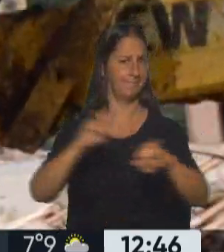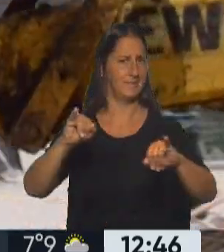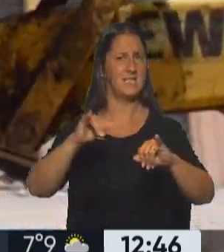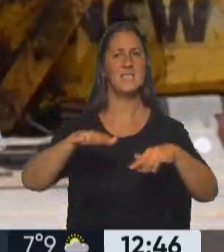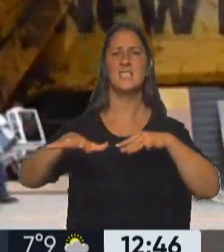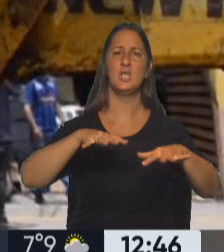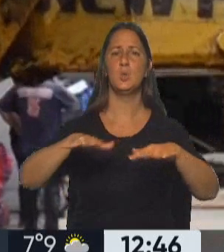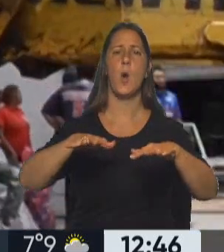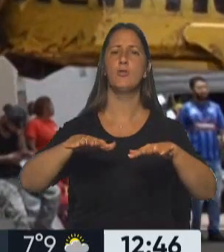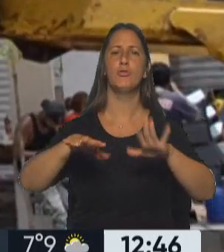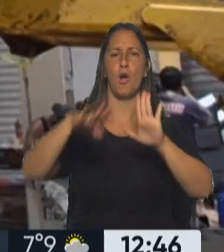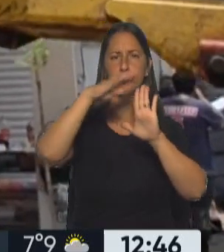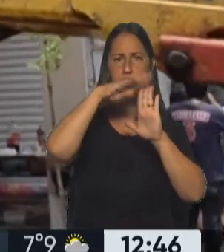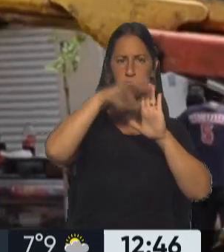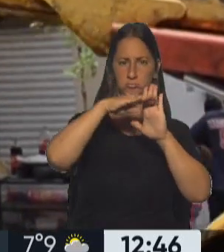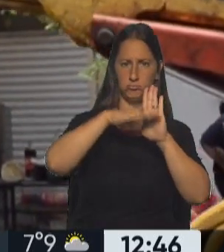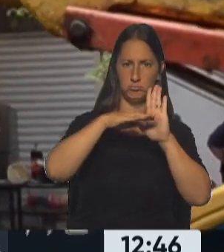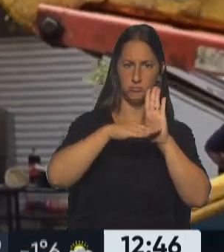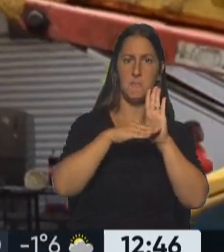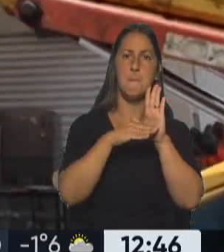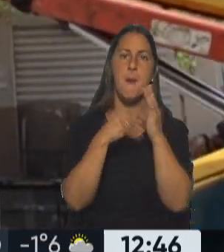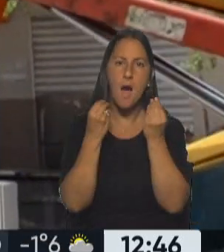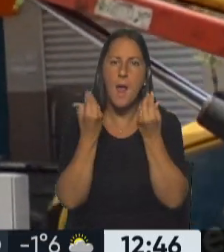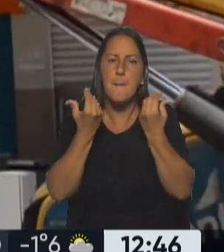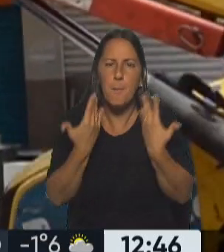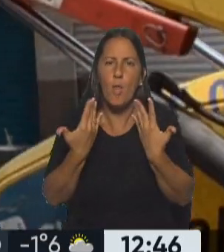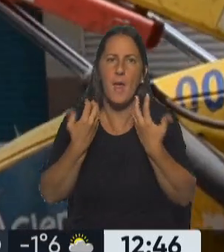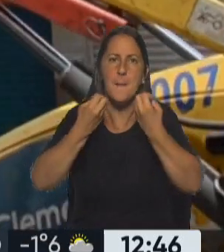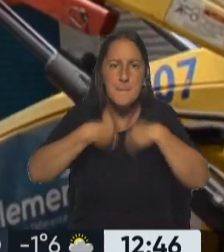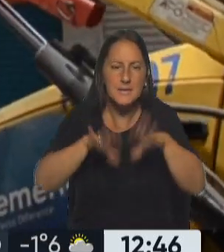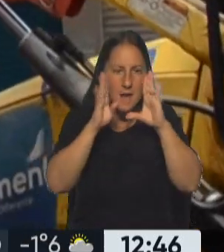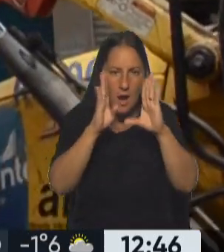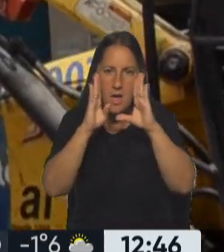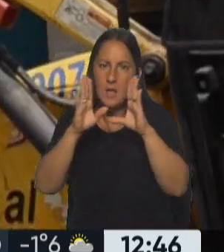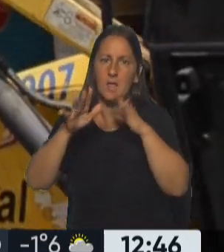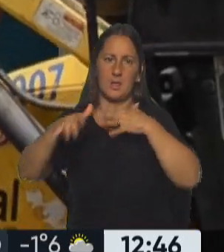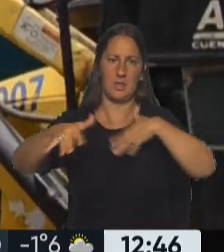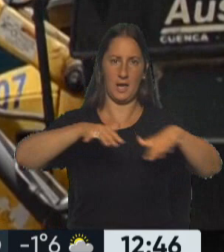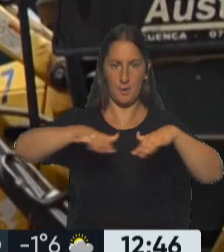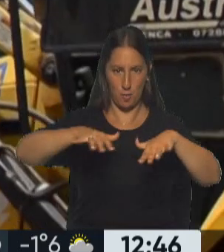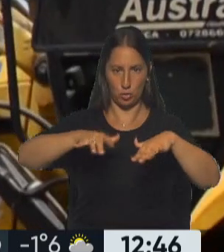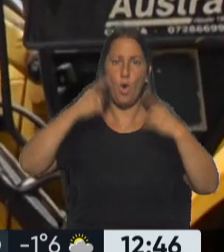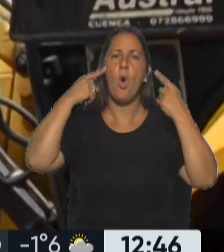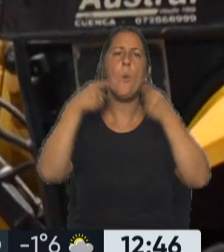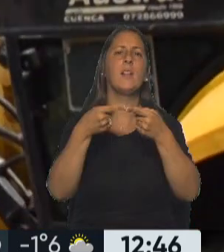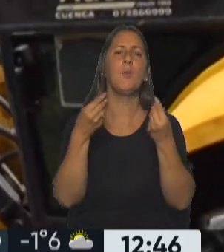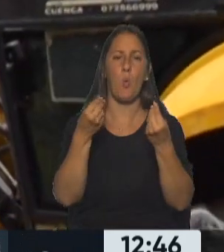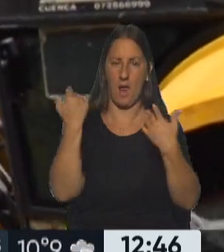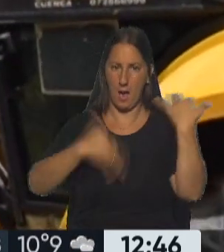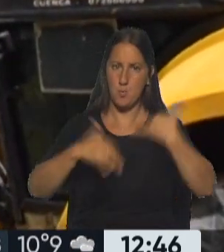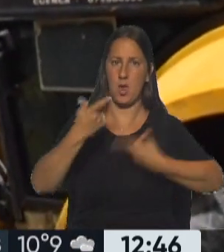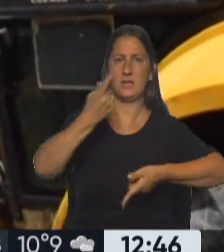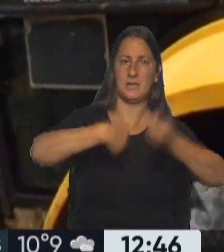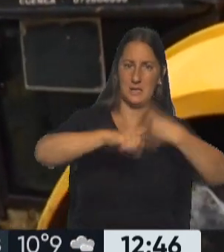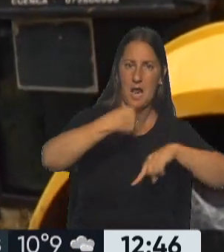excepción sin restricciones para hacer frente a las consecuencias de este terremoto, con el objetivo de acelerar